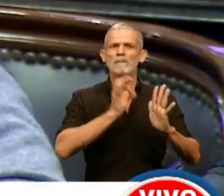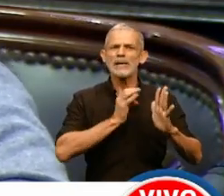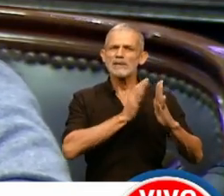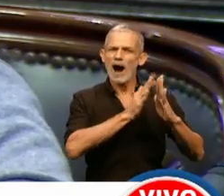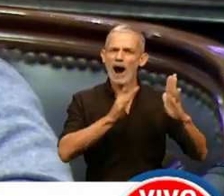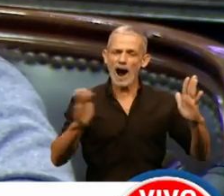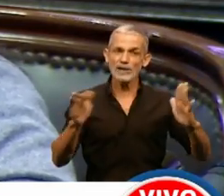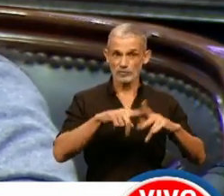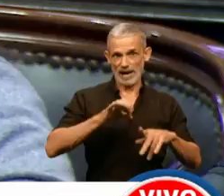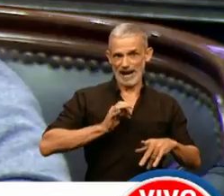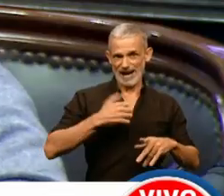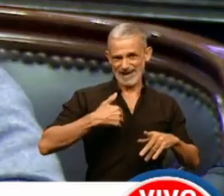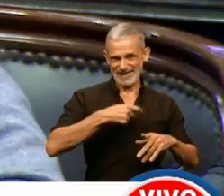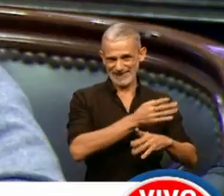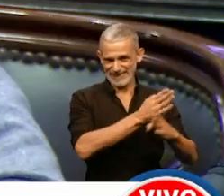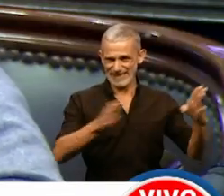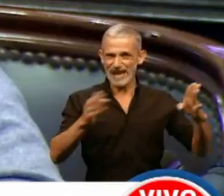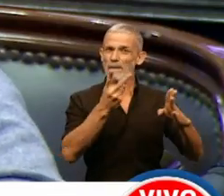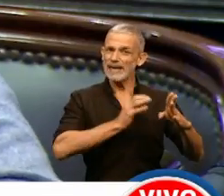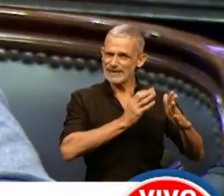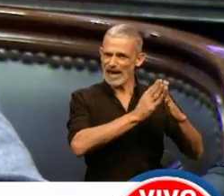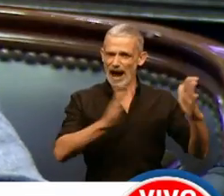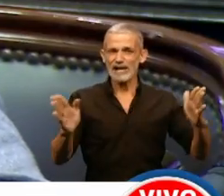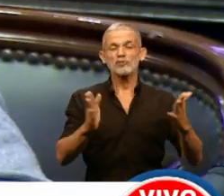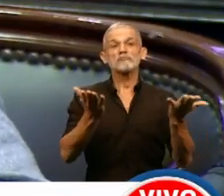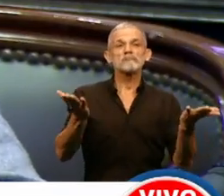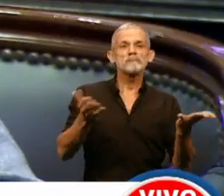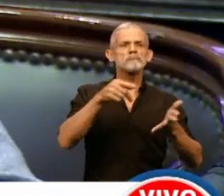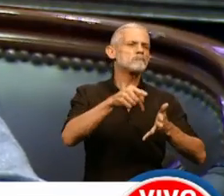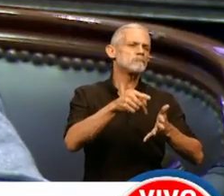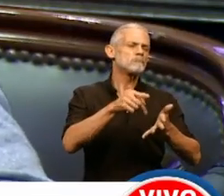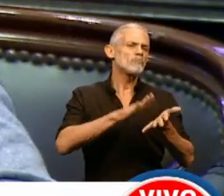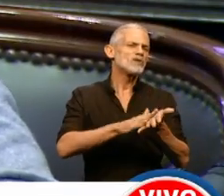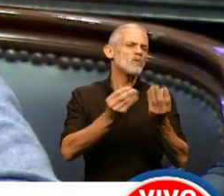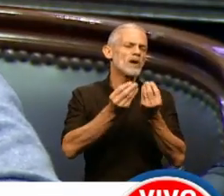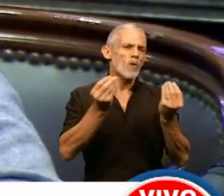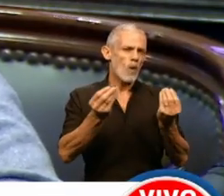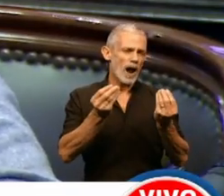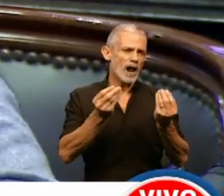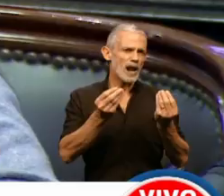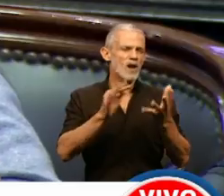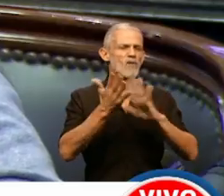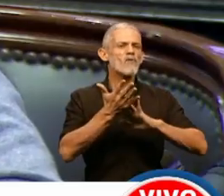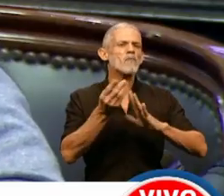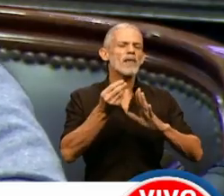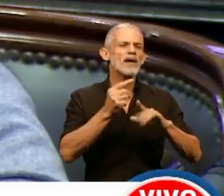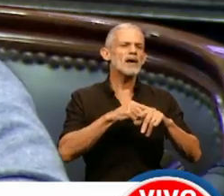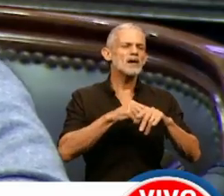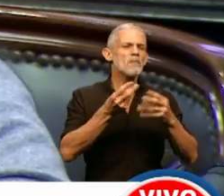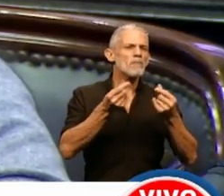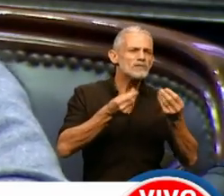aplicándose en nuestro país y si eso lo hacemos además en bases en base a criterios de sustentabilidad